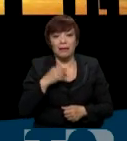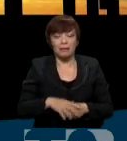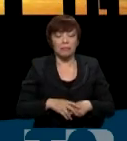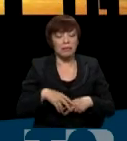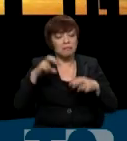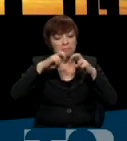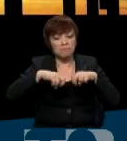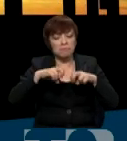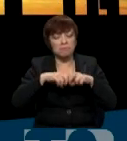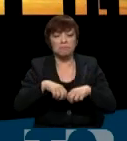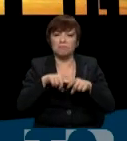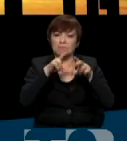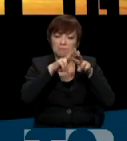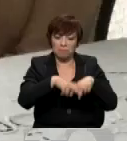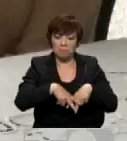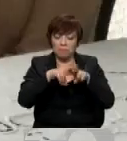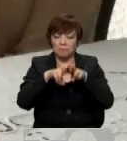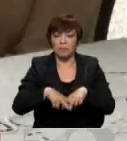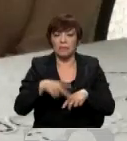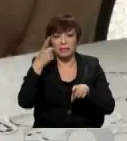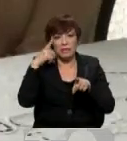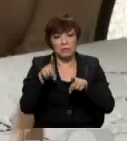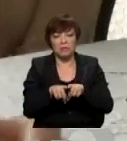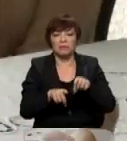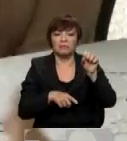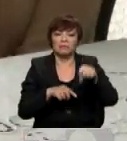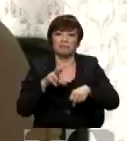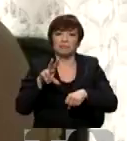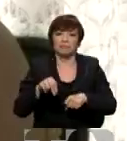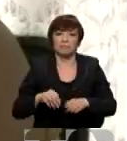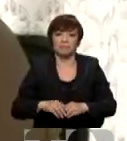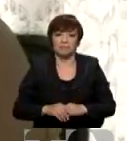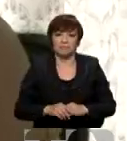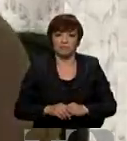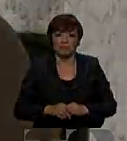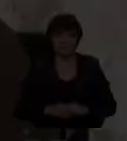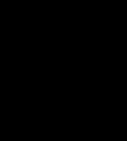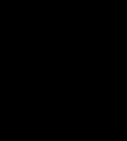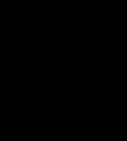experiencia, solvencia y licitud de fondos. En Quito, María Gracia Acosta, 24 horas.